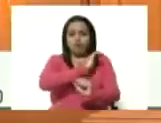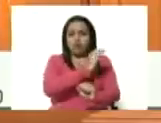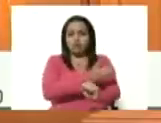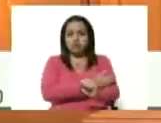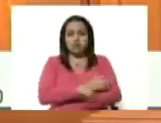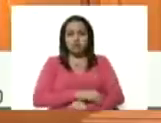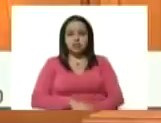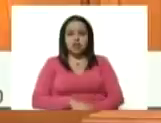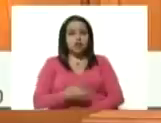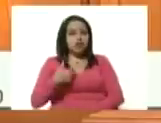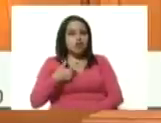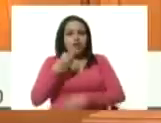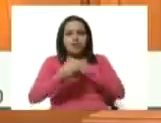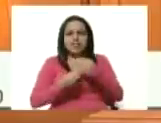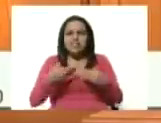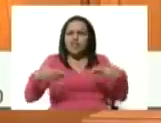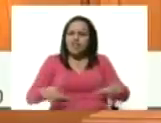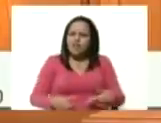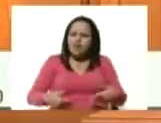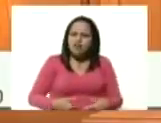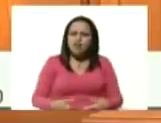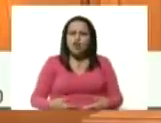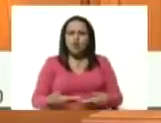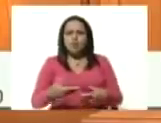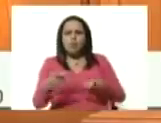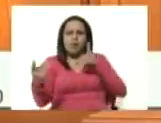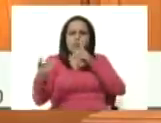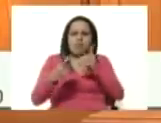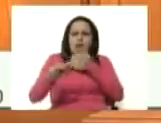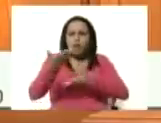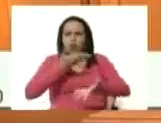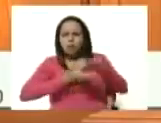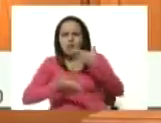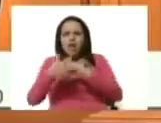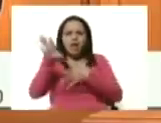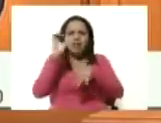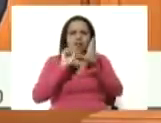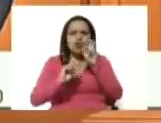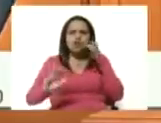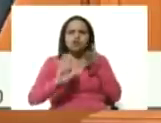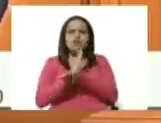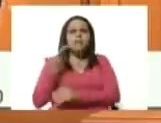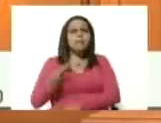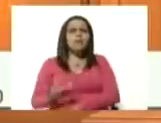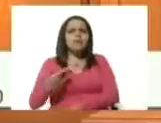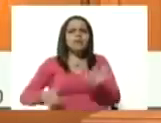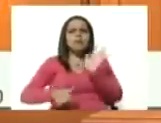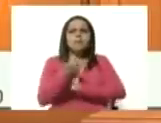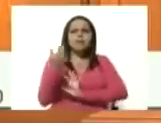hice todos los esfuerzos por el diálogo, la convivencia, el entendimiento en función de los intereses del país.